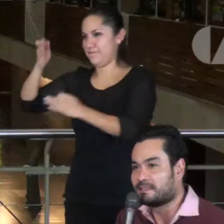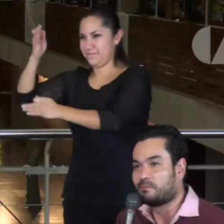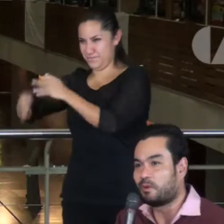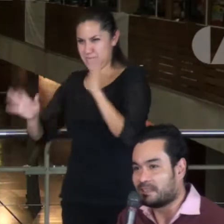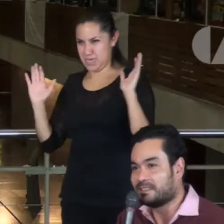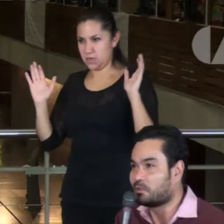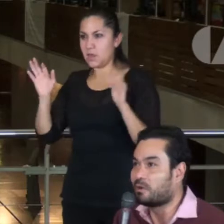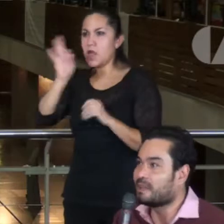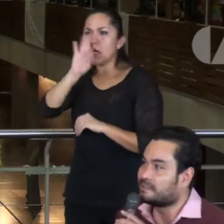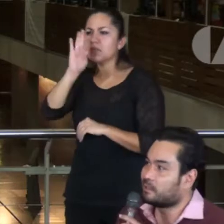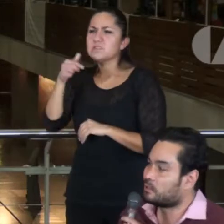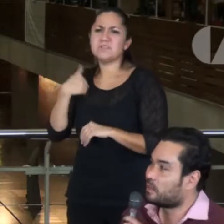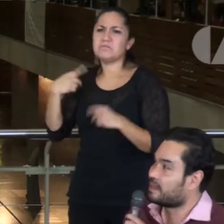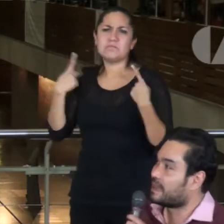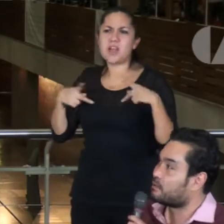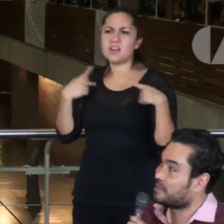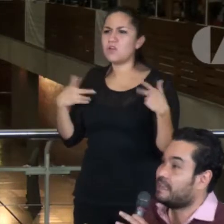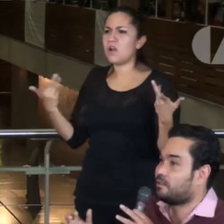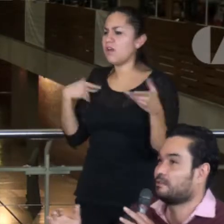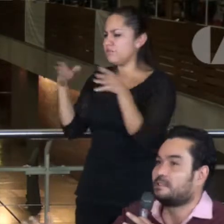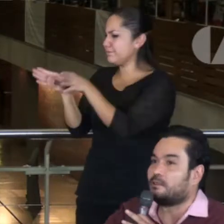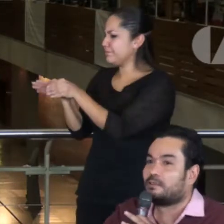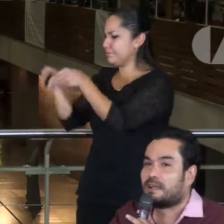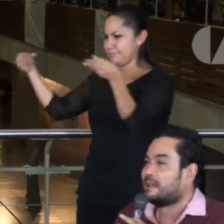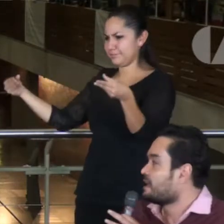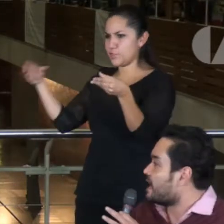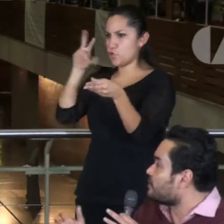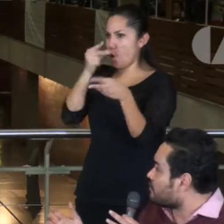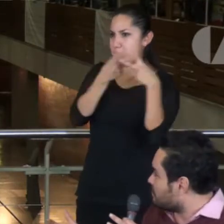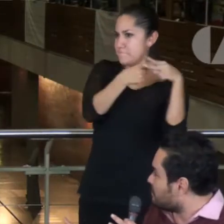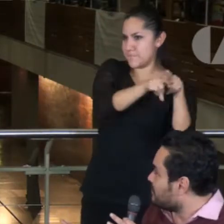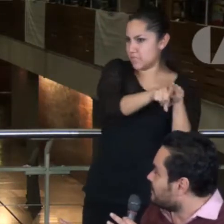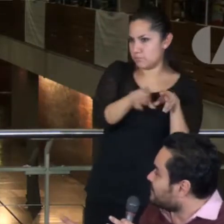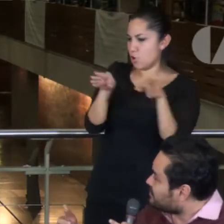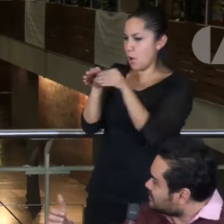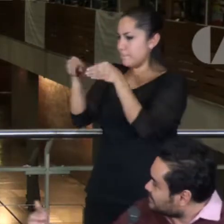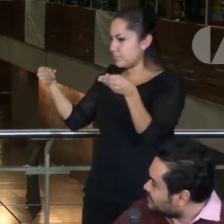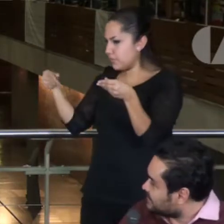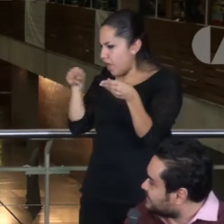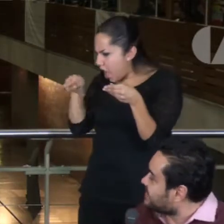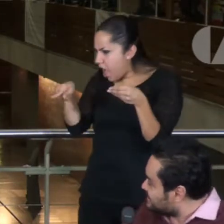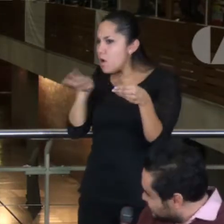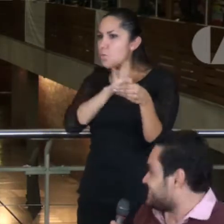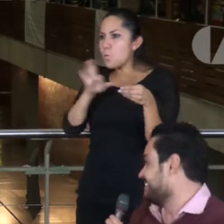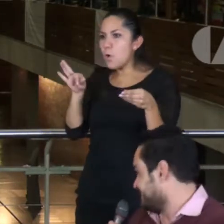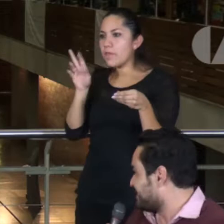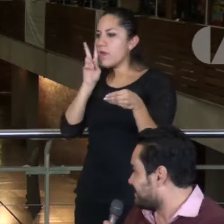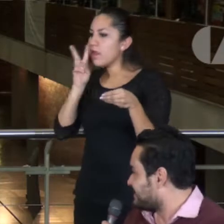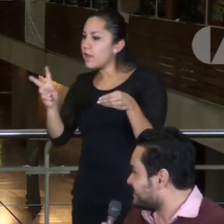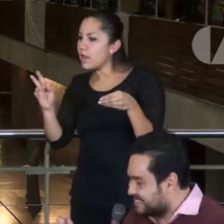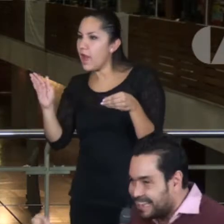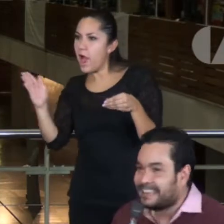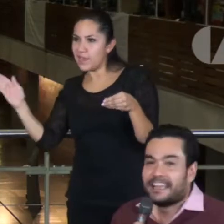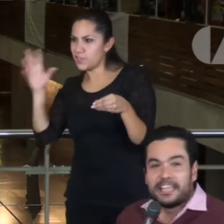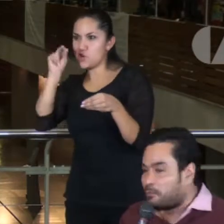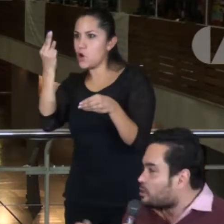por las por las historias cientos platicamos y entonces en una hay un cómic y entonces en ser así no tal y bueno total